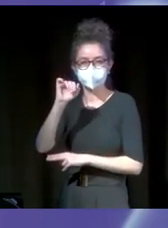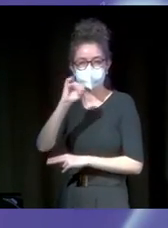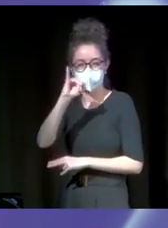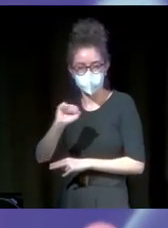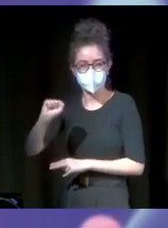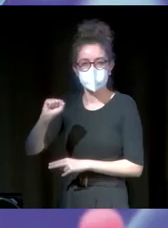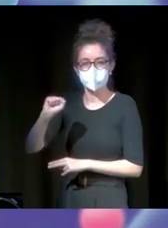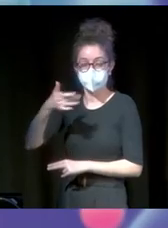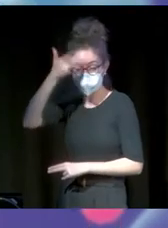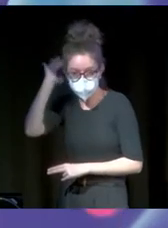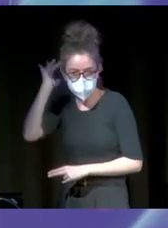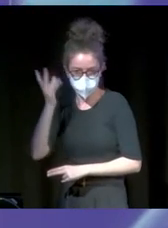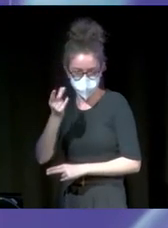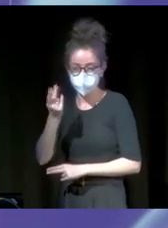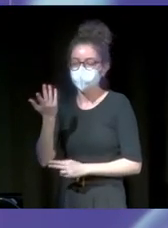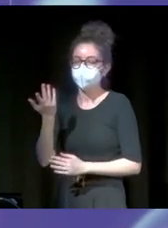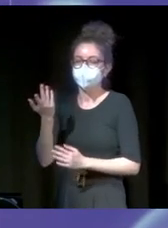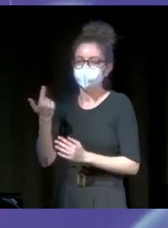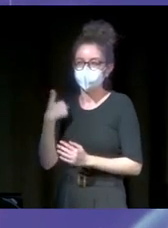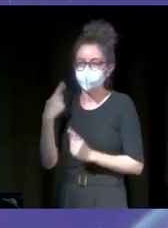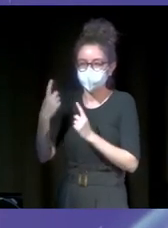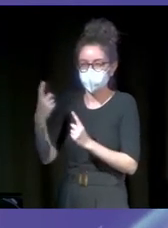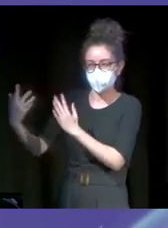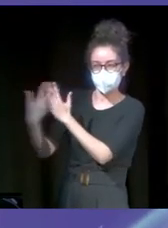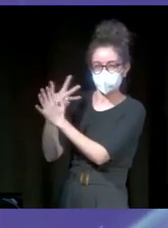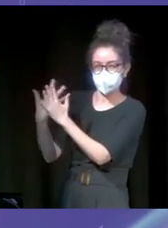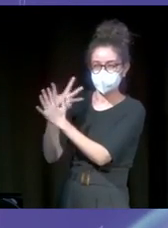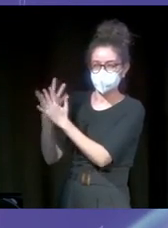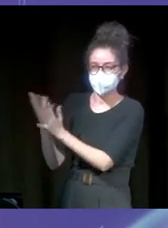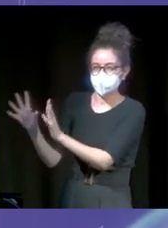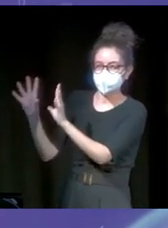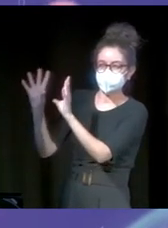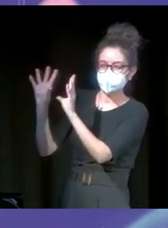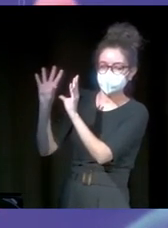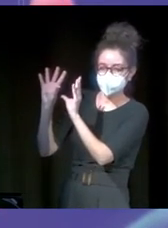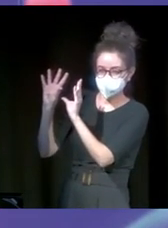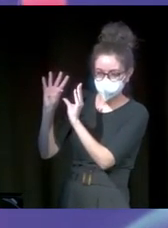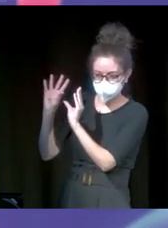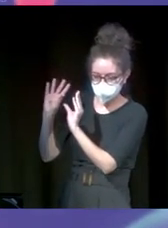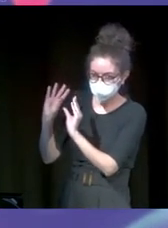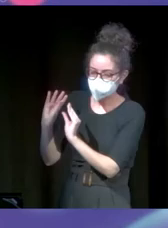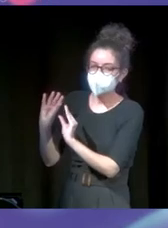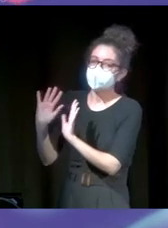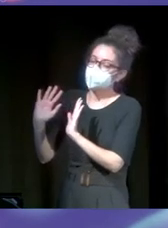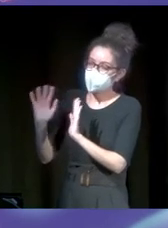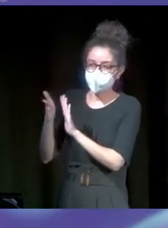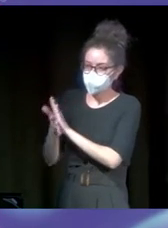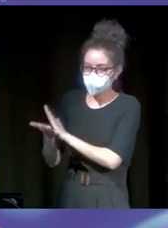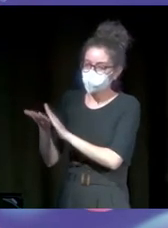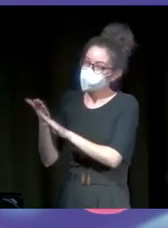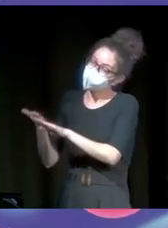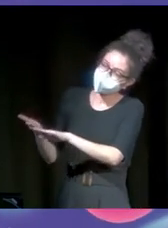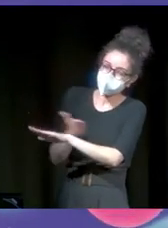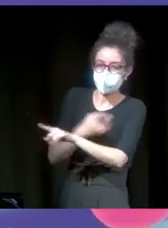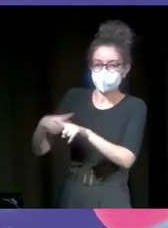aseguro que intentaba comprender eso del metaverso pero me he dado cuenta que tengo que saber cosas antes de llegar al meta